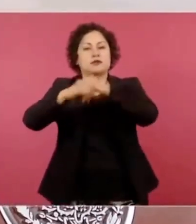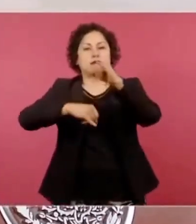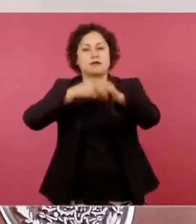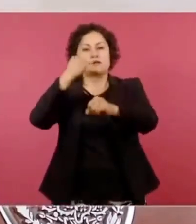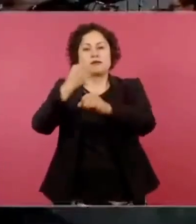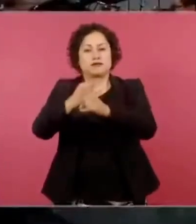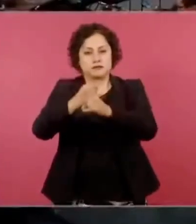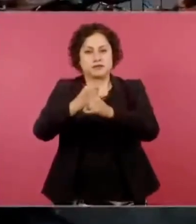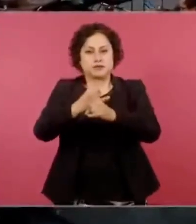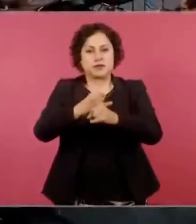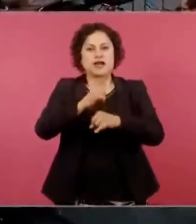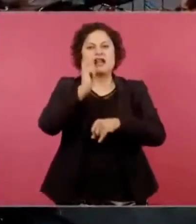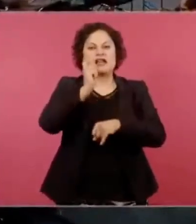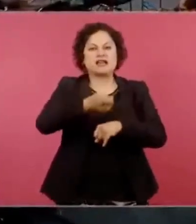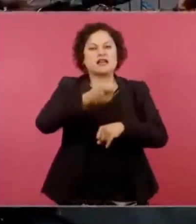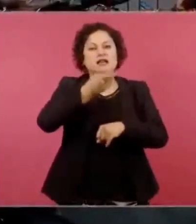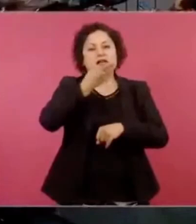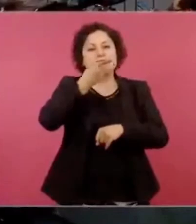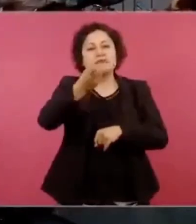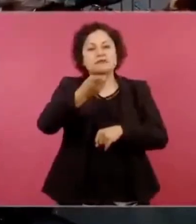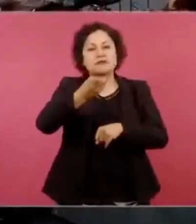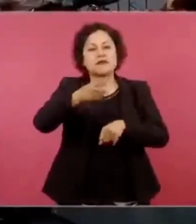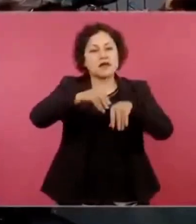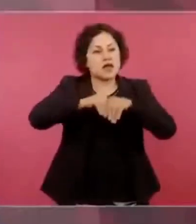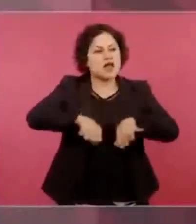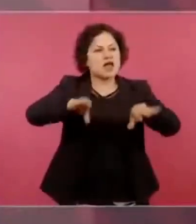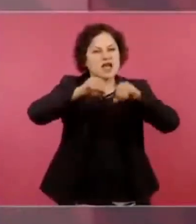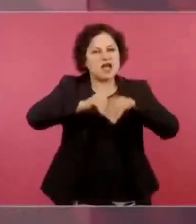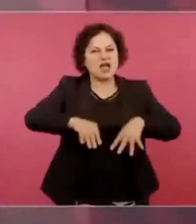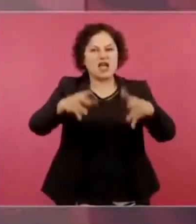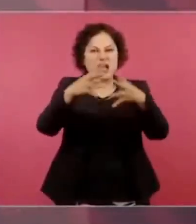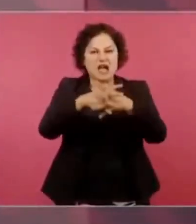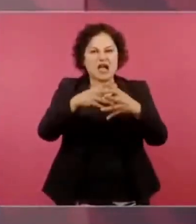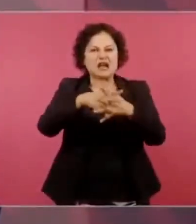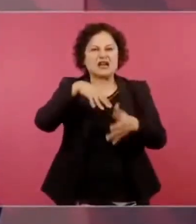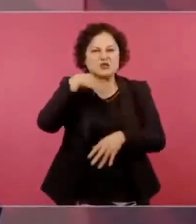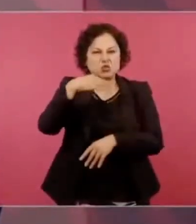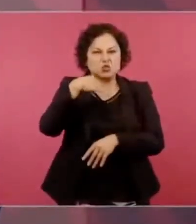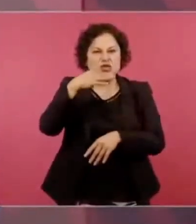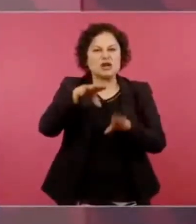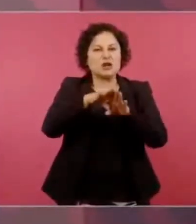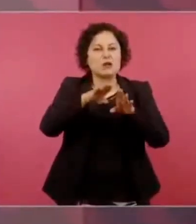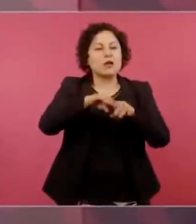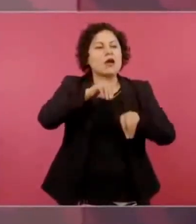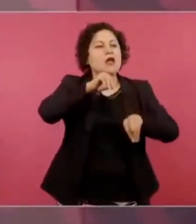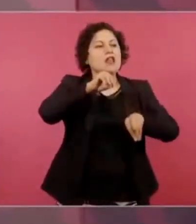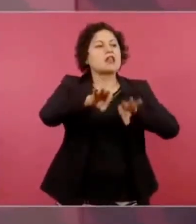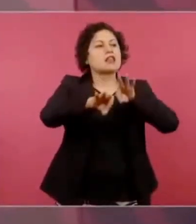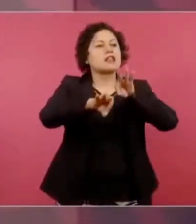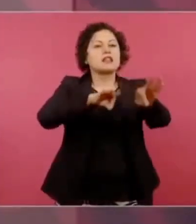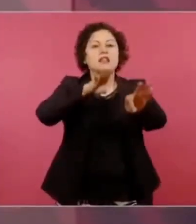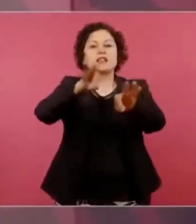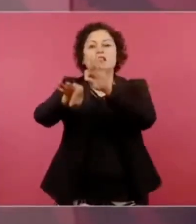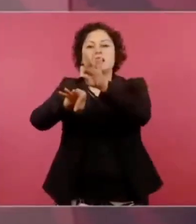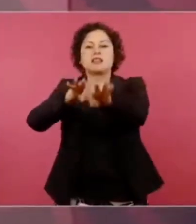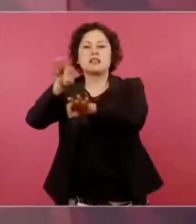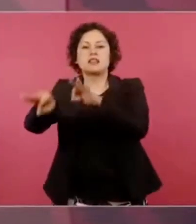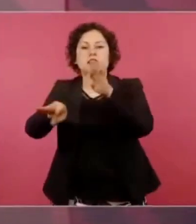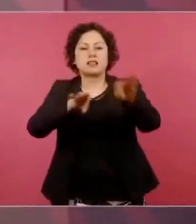guerra sucia, guerra sucia, guerra sucia, más guerra sucia, pero